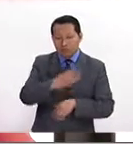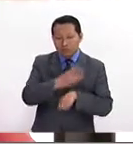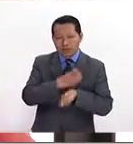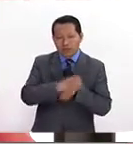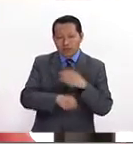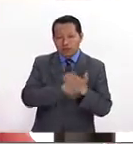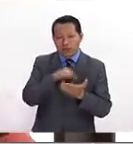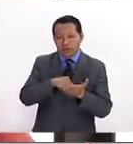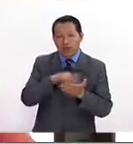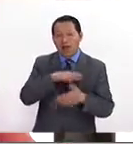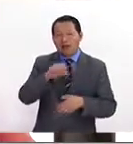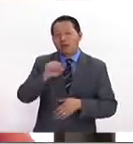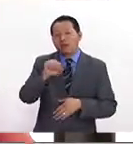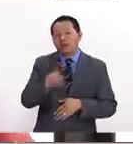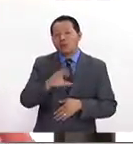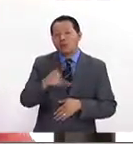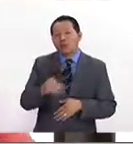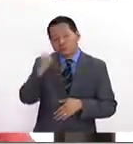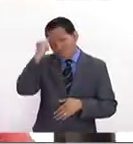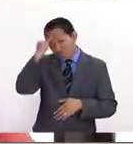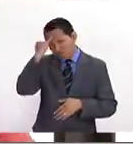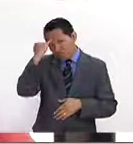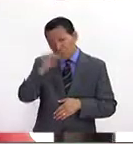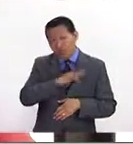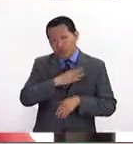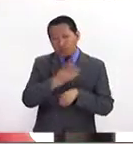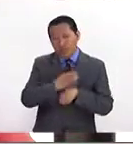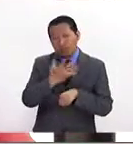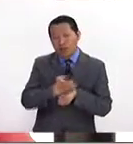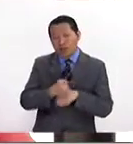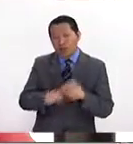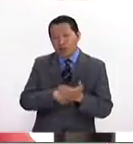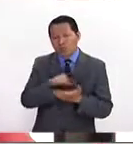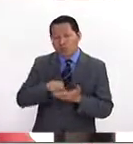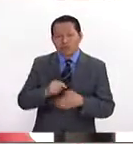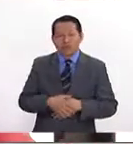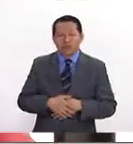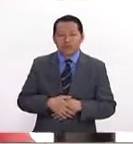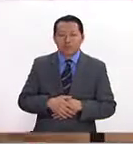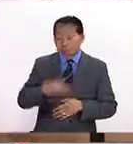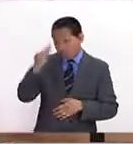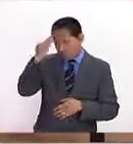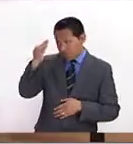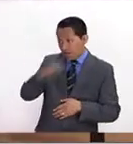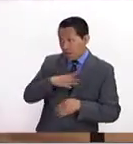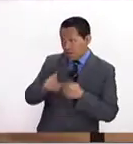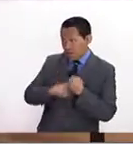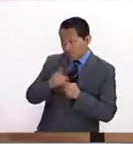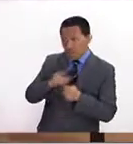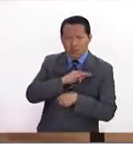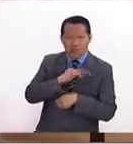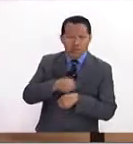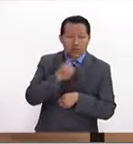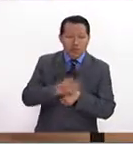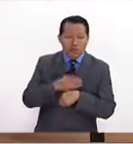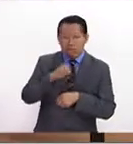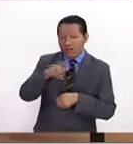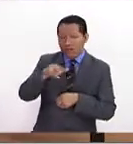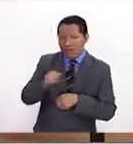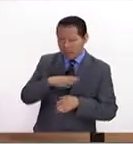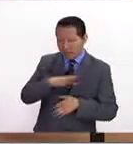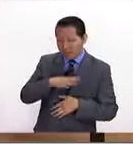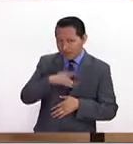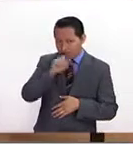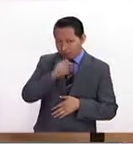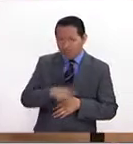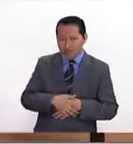y con Sudáfrica y con la India, en cuarto y quinto lugar se encuentra. Tiempos de crisis, tiempos de oportunidades, sin duda. Y los BRICS ahí están, ¿no?